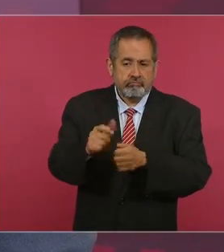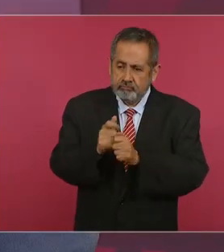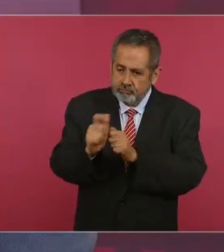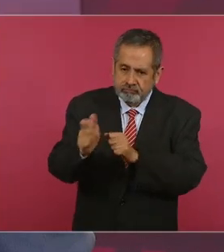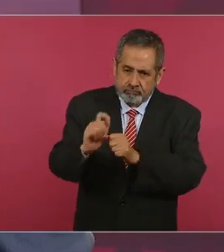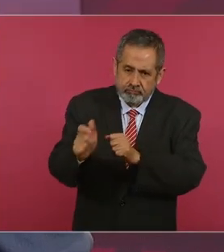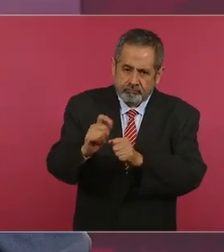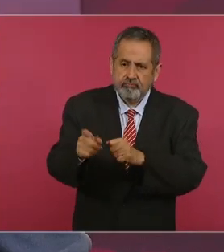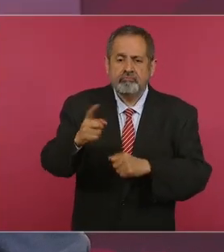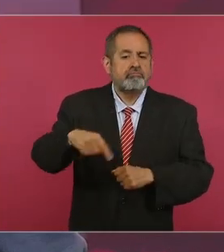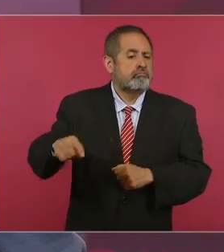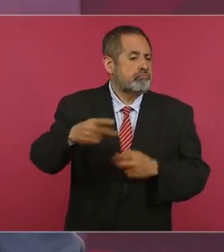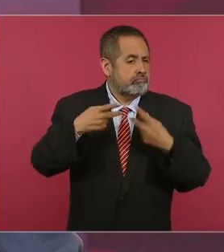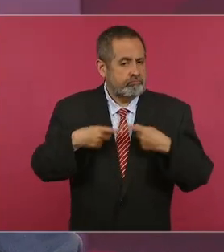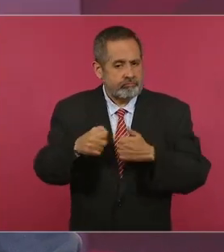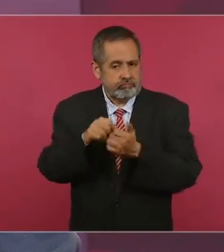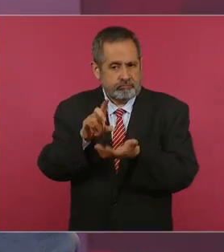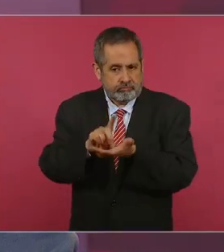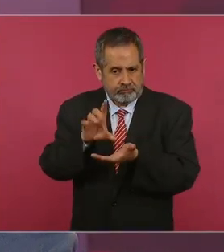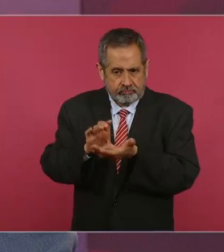para personas con discapacidad.